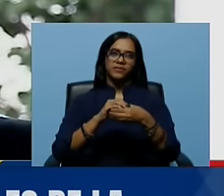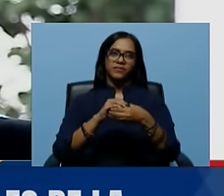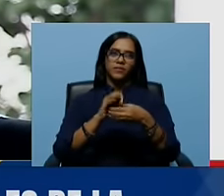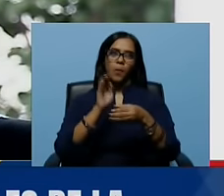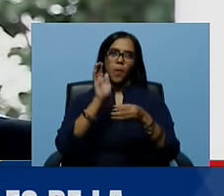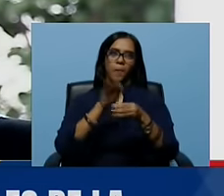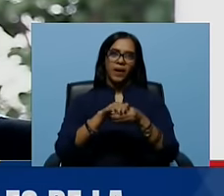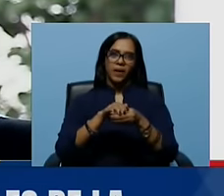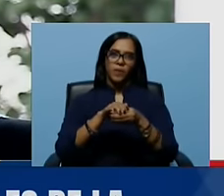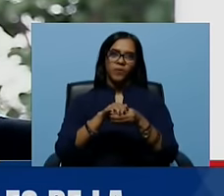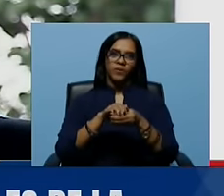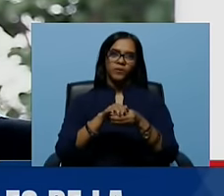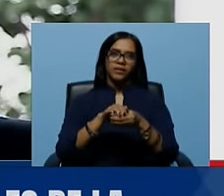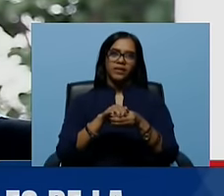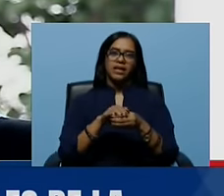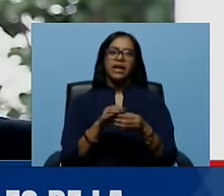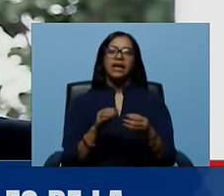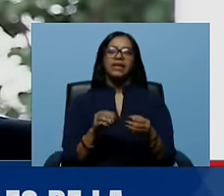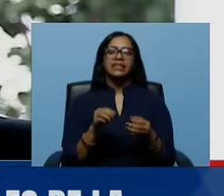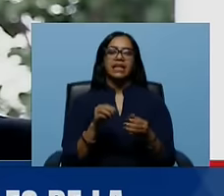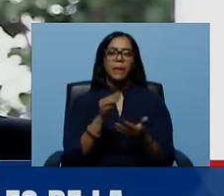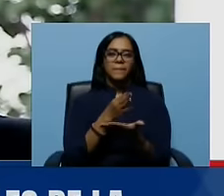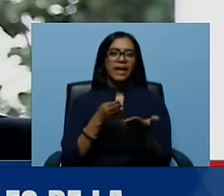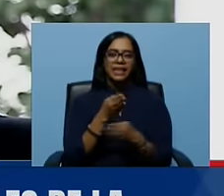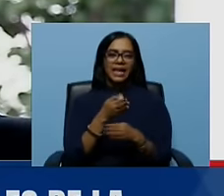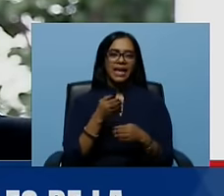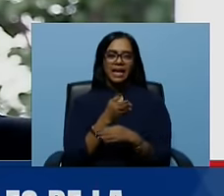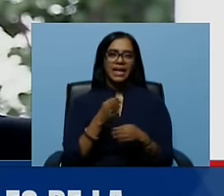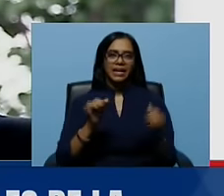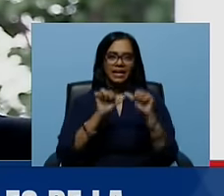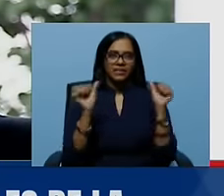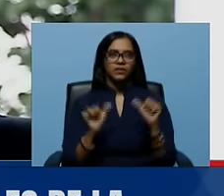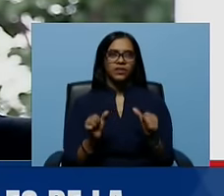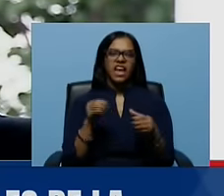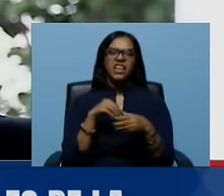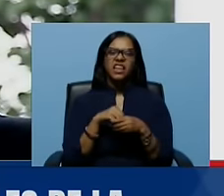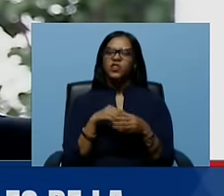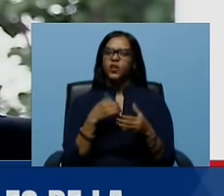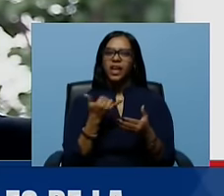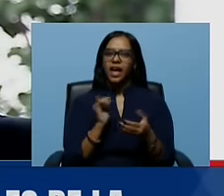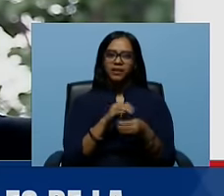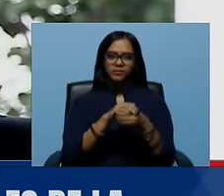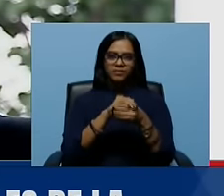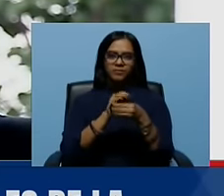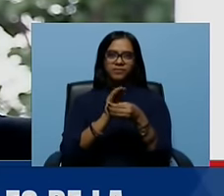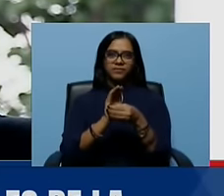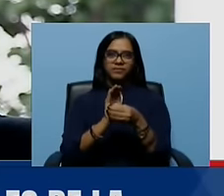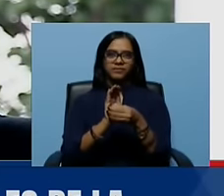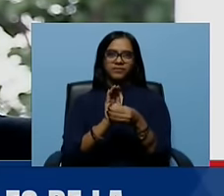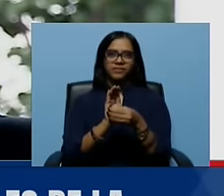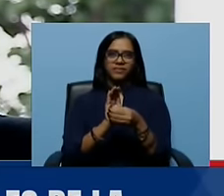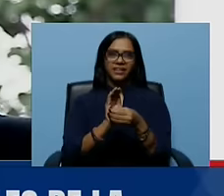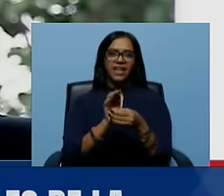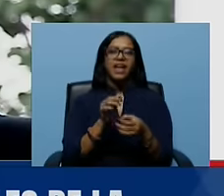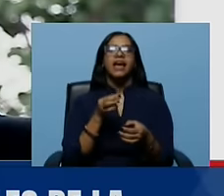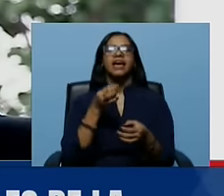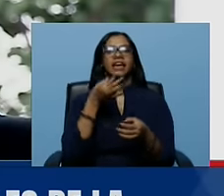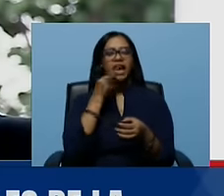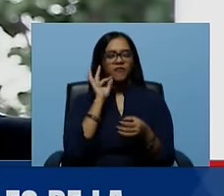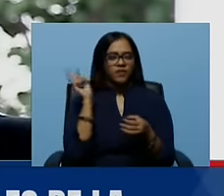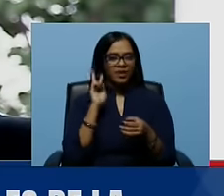un baúl de madera, artesanía nacional, y adentro, ¿qué le regalo? ¿Ah? Café